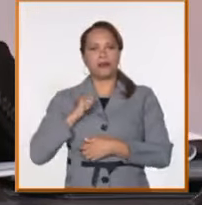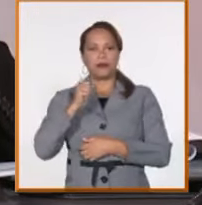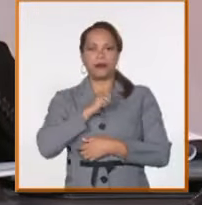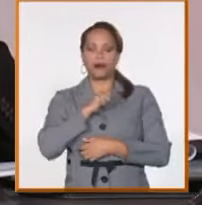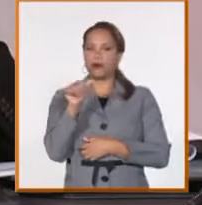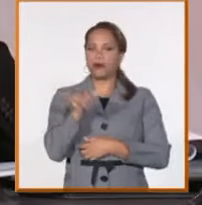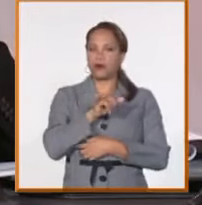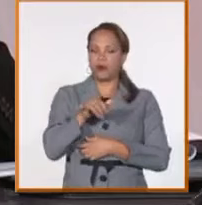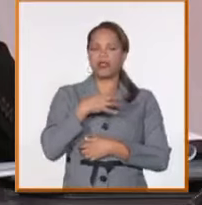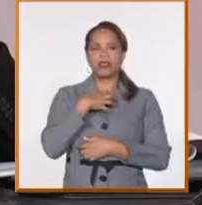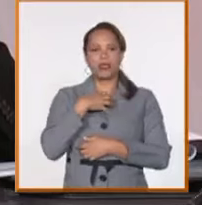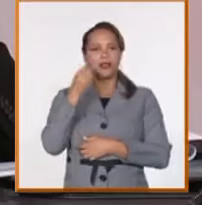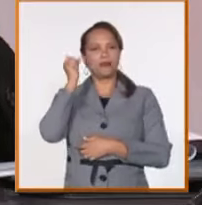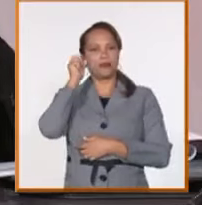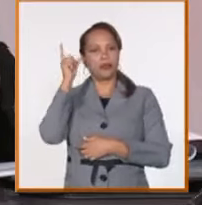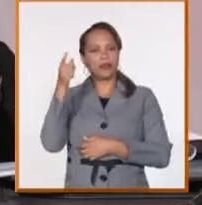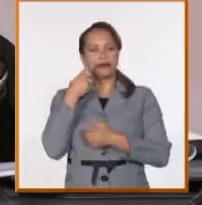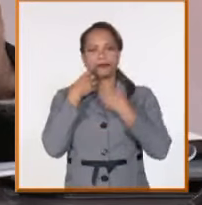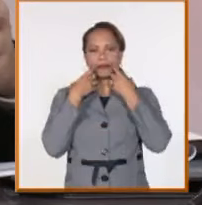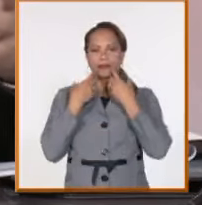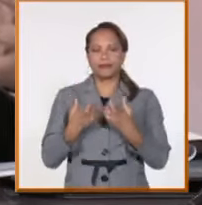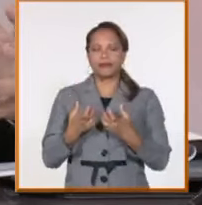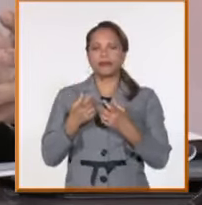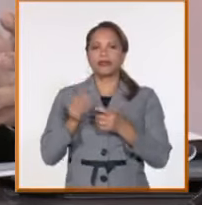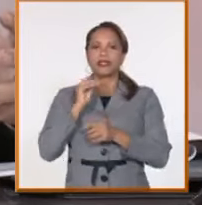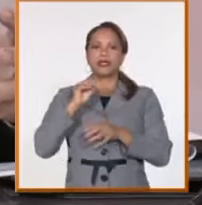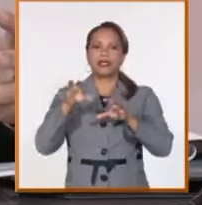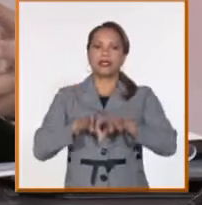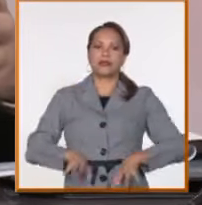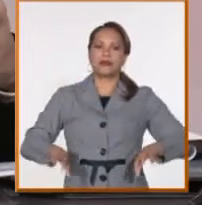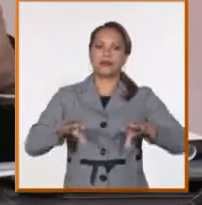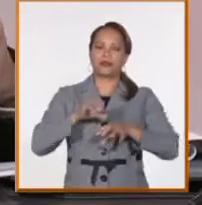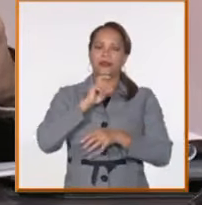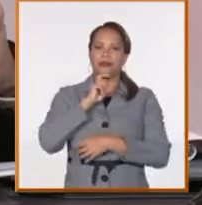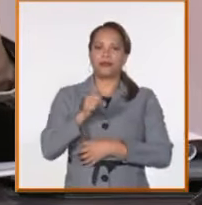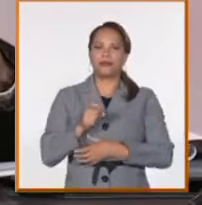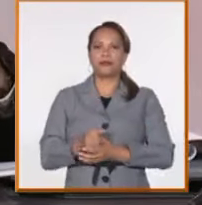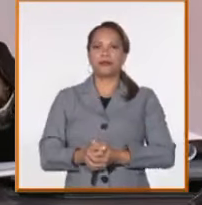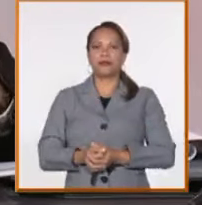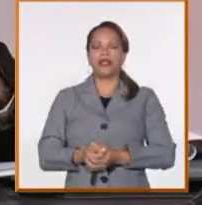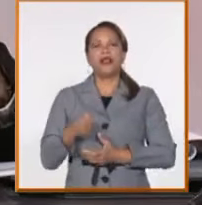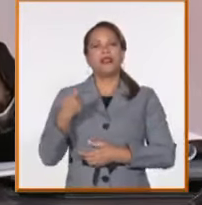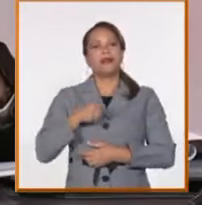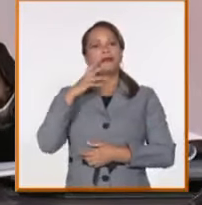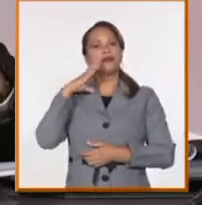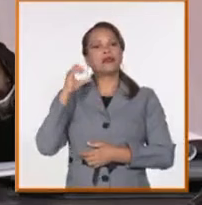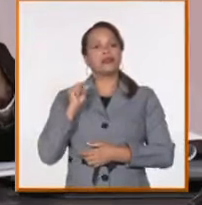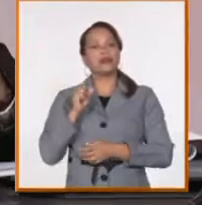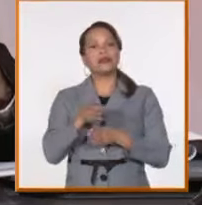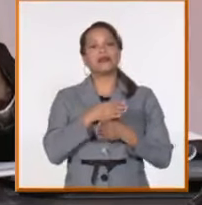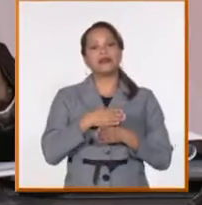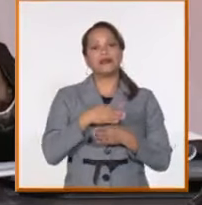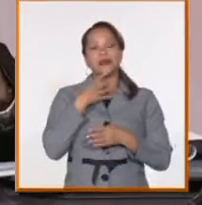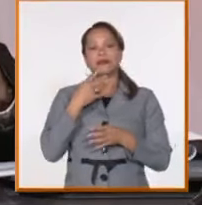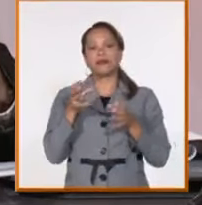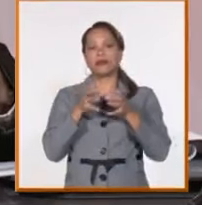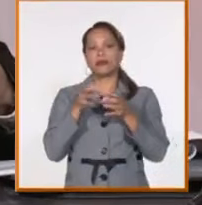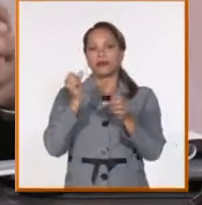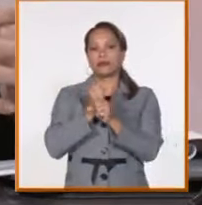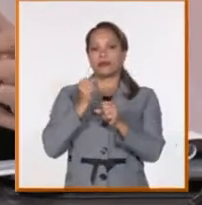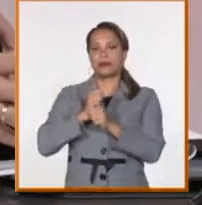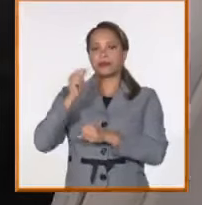también tiene experiencias interesantes en medio de las circunstancias en las que estamos decir hay que entender lo que significa para un colectivo laboral